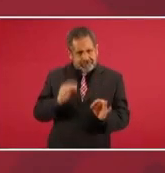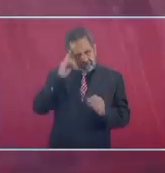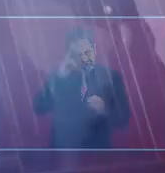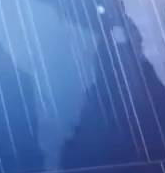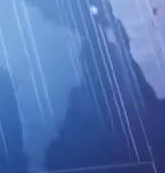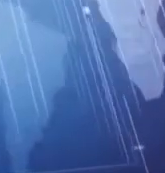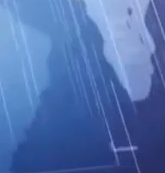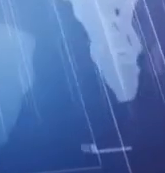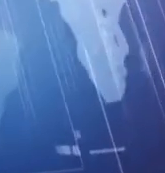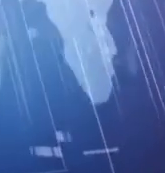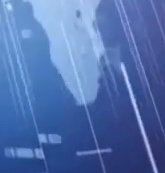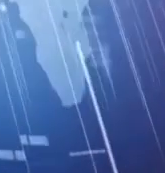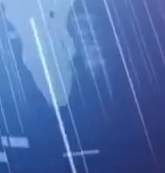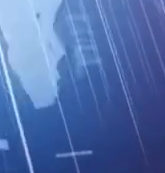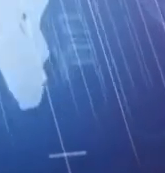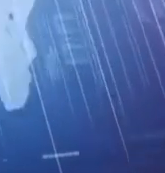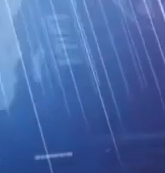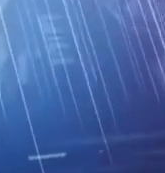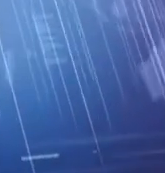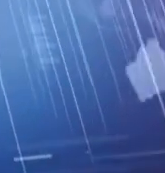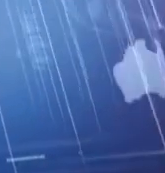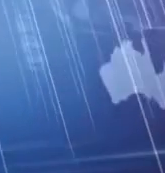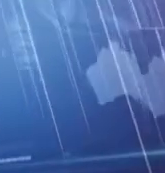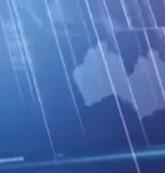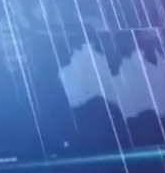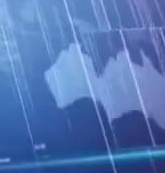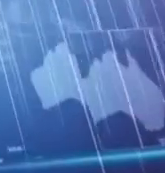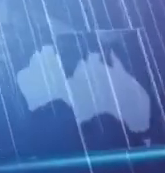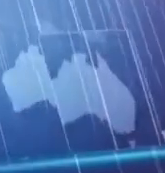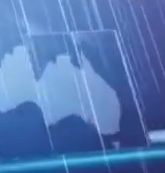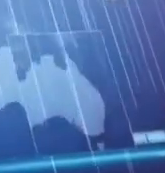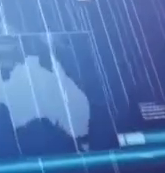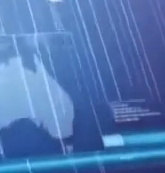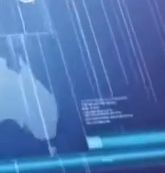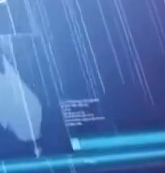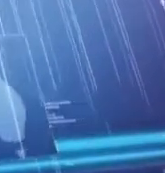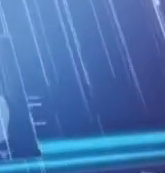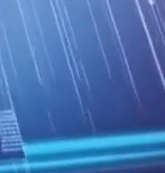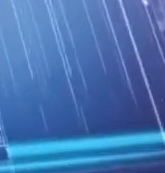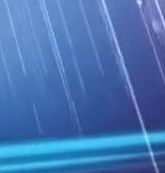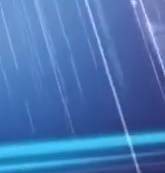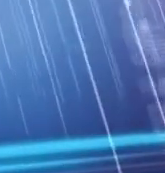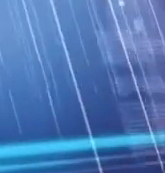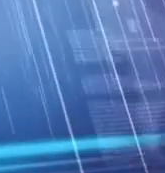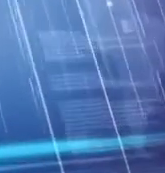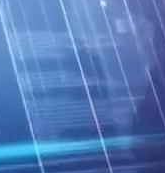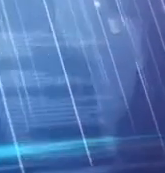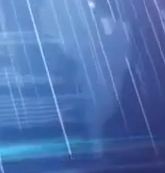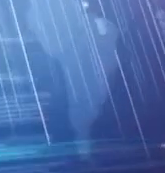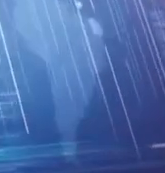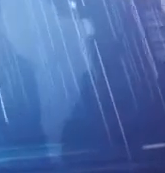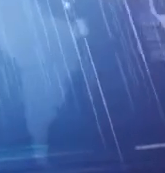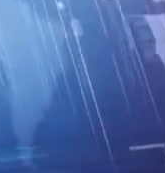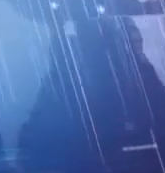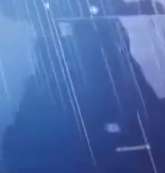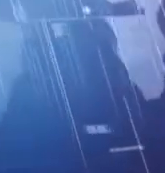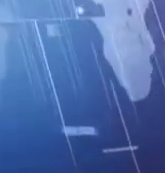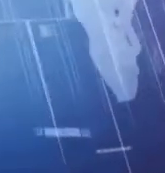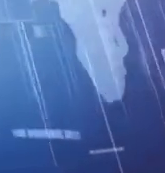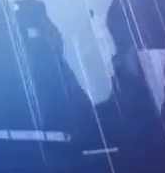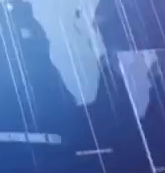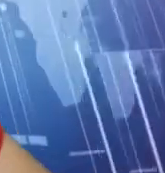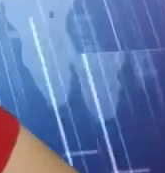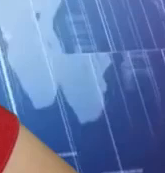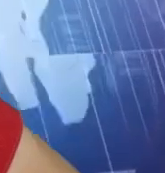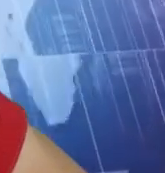vamos a salir además el presidente exhortó a la oposición a dejar atrás las mezquindades y lo acusó de que si va a gente a sus giras oa los